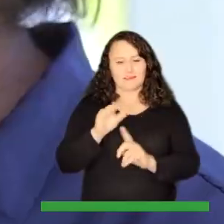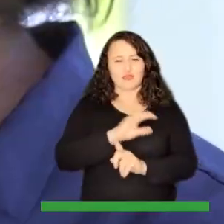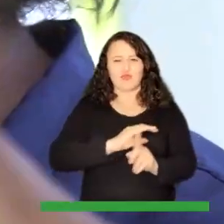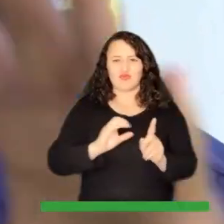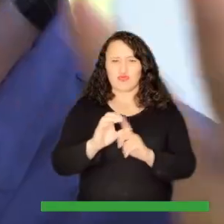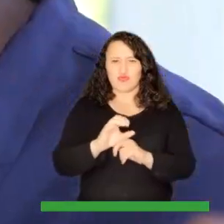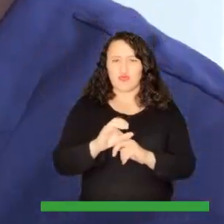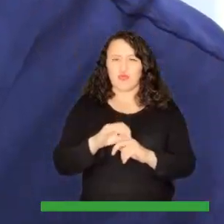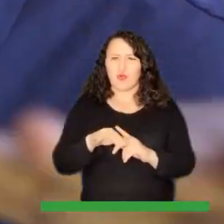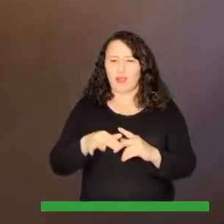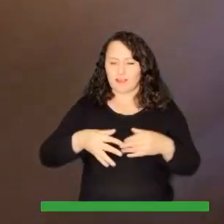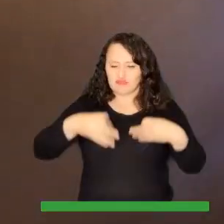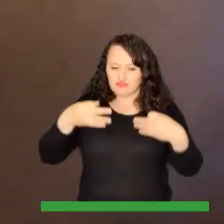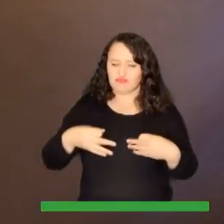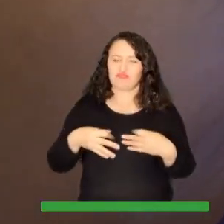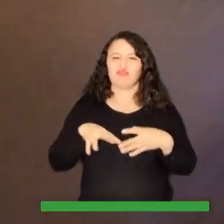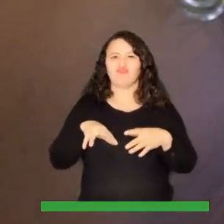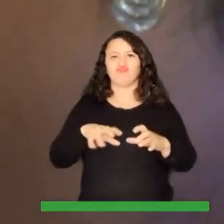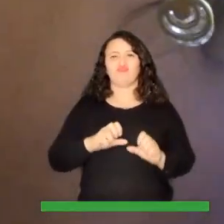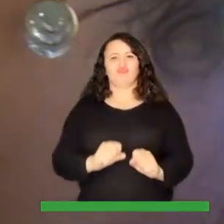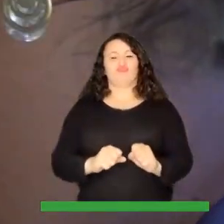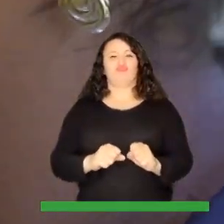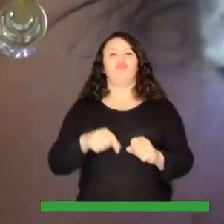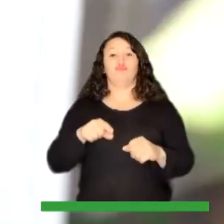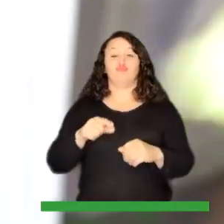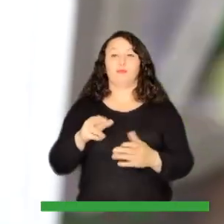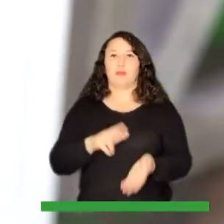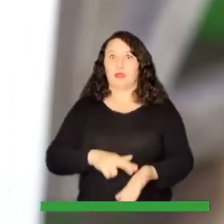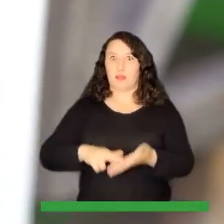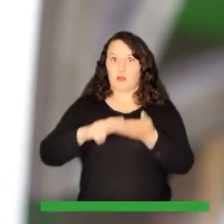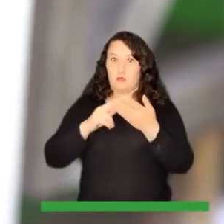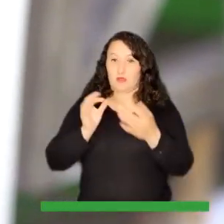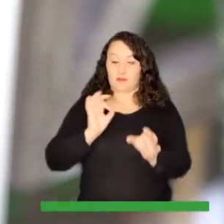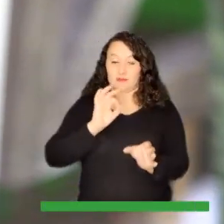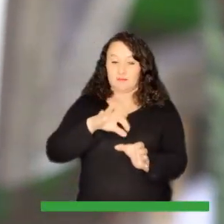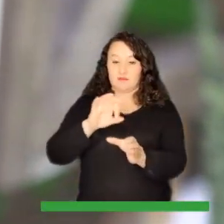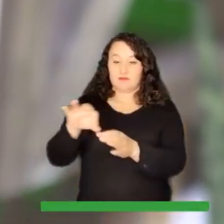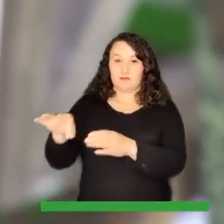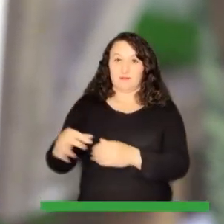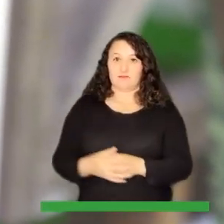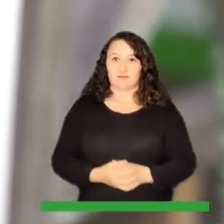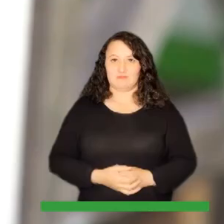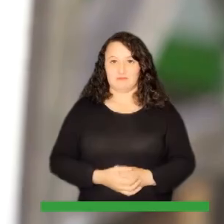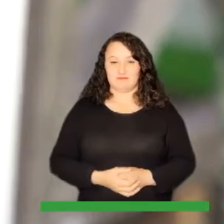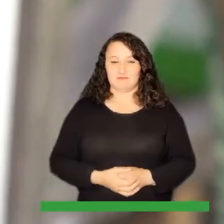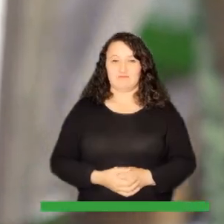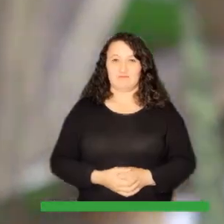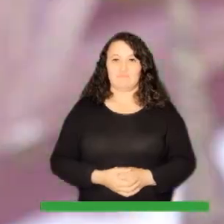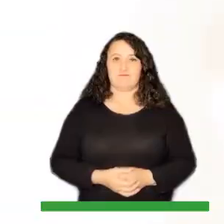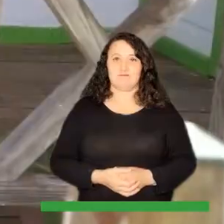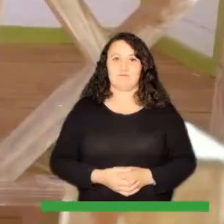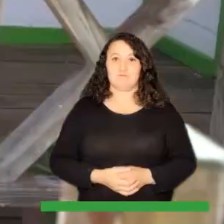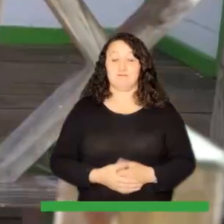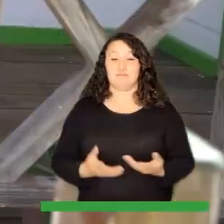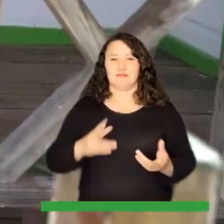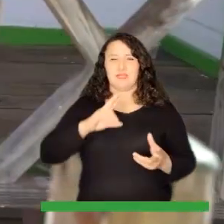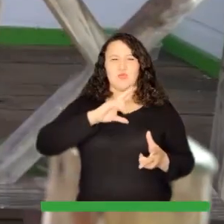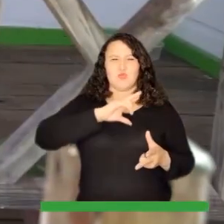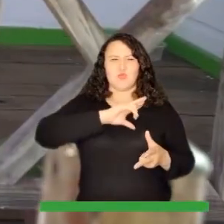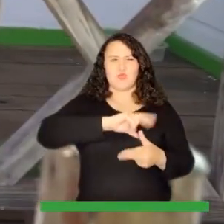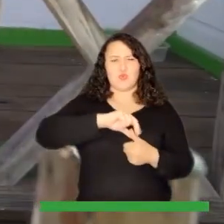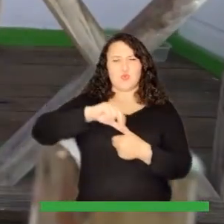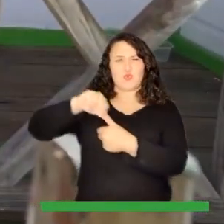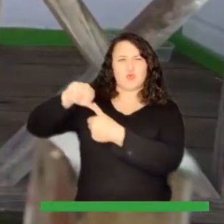cultura y que en este relato empieza por recuperar y replantar las semillas. Vino la necesidad después del